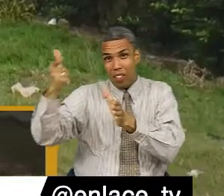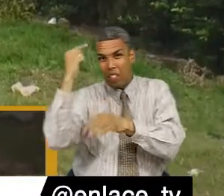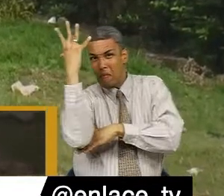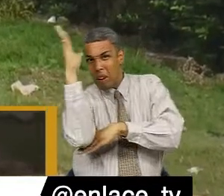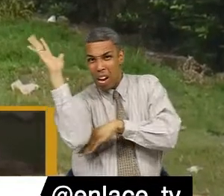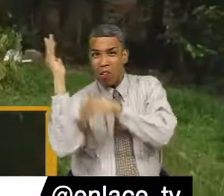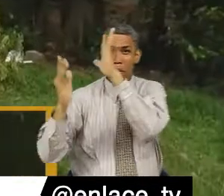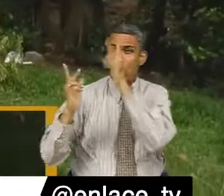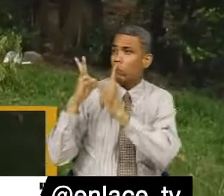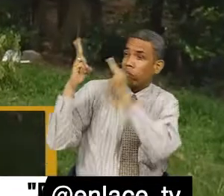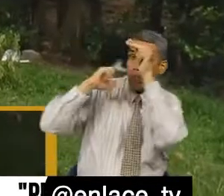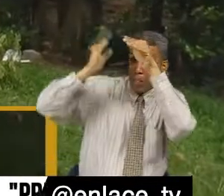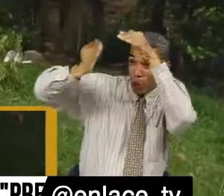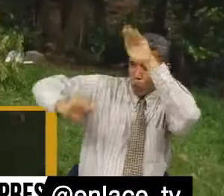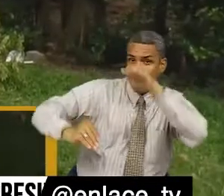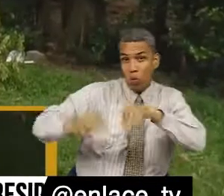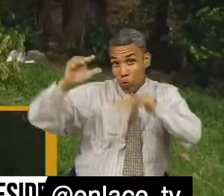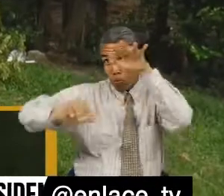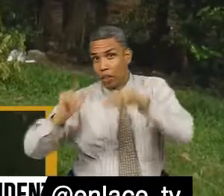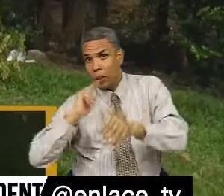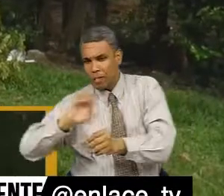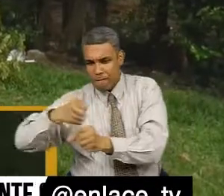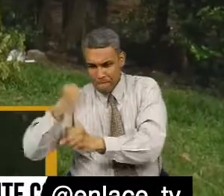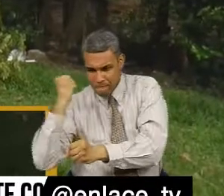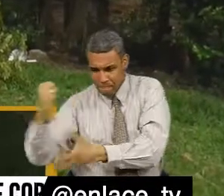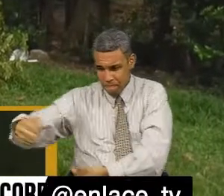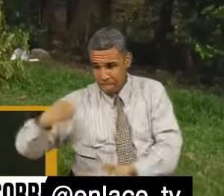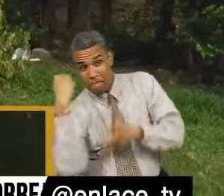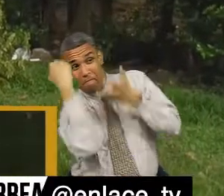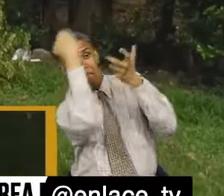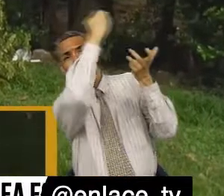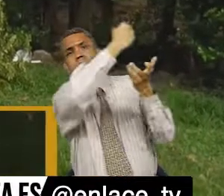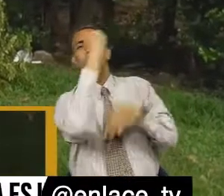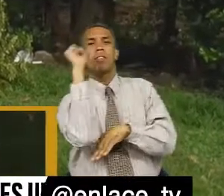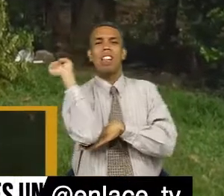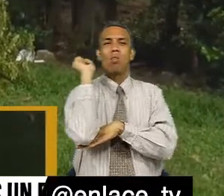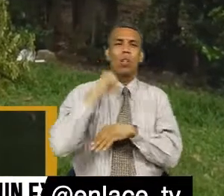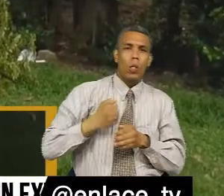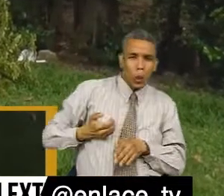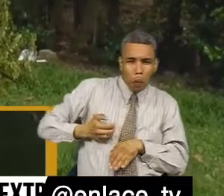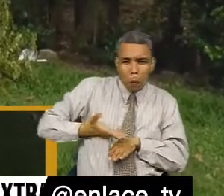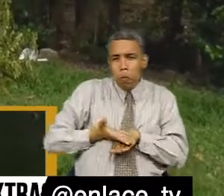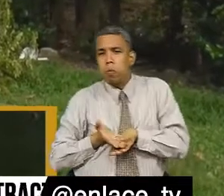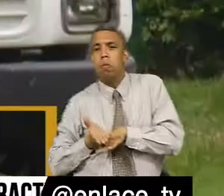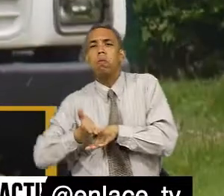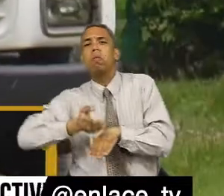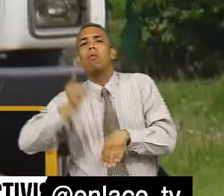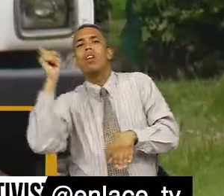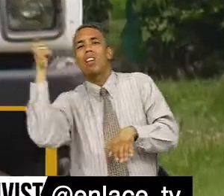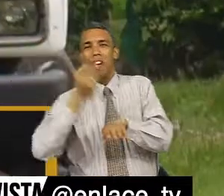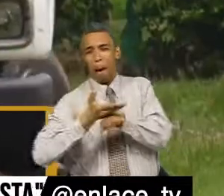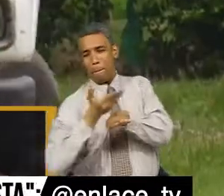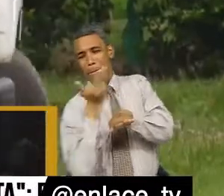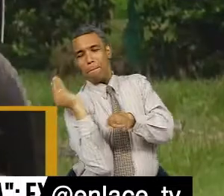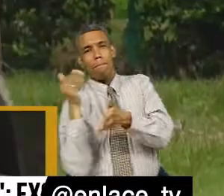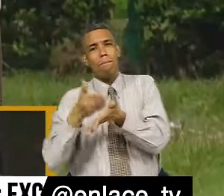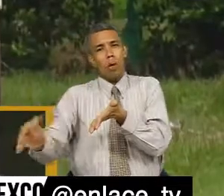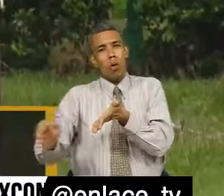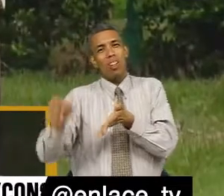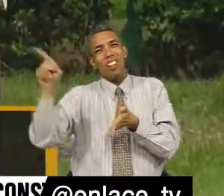tenemos que tener una ciudad limpia. Limpia en el sentido de que hay que comprometernos todos, porque en realidad